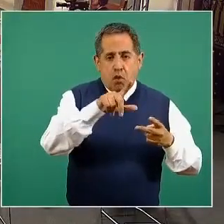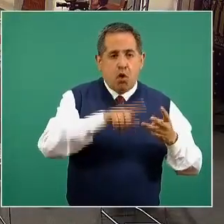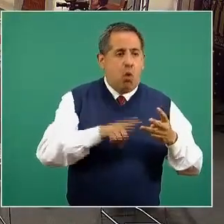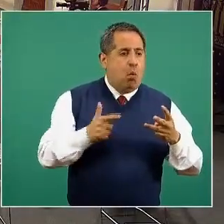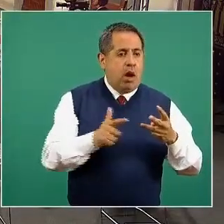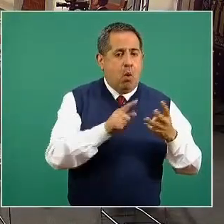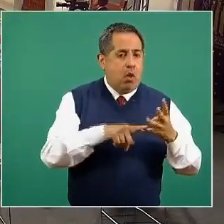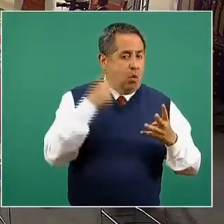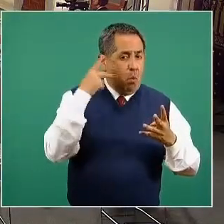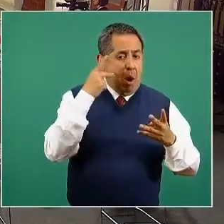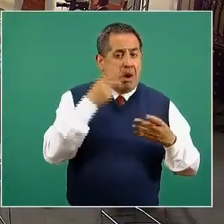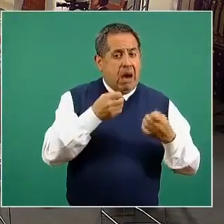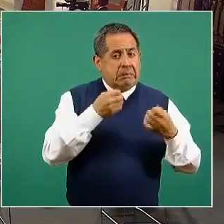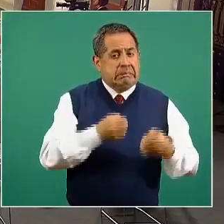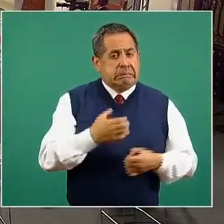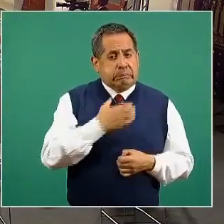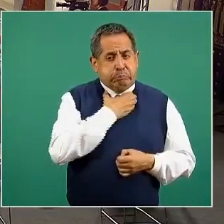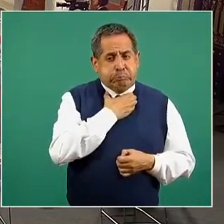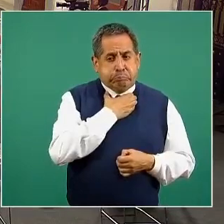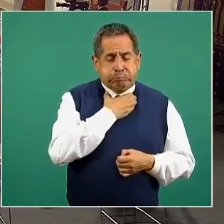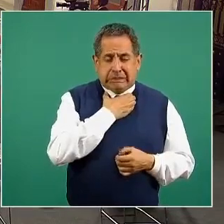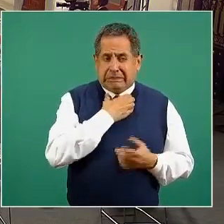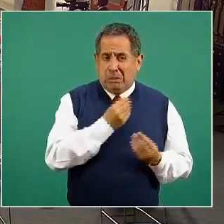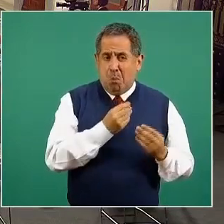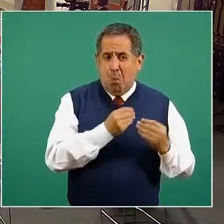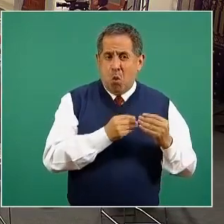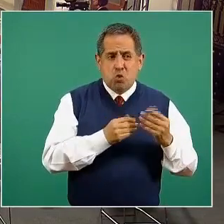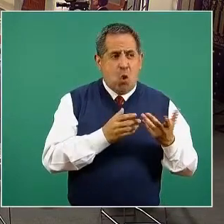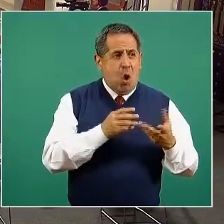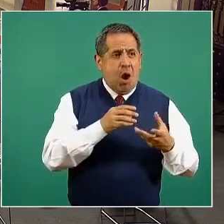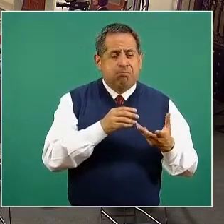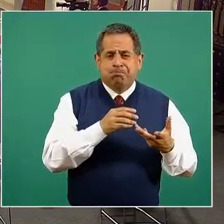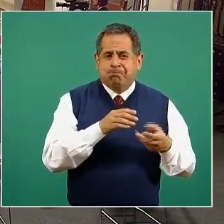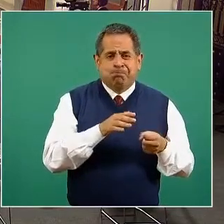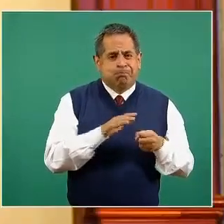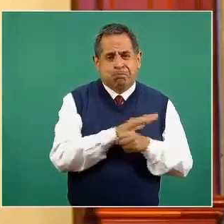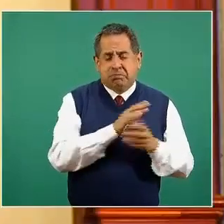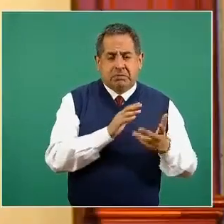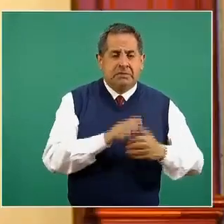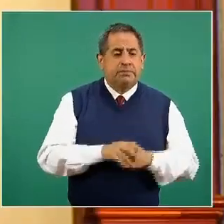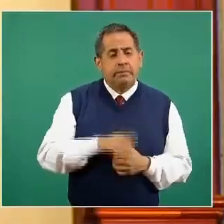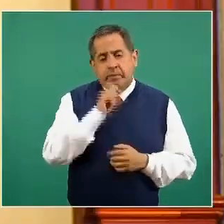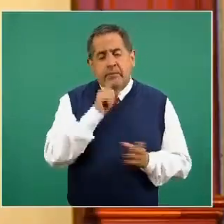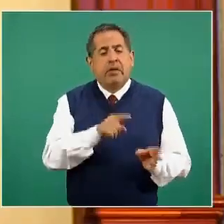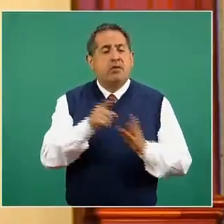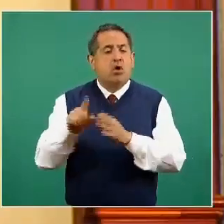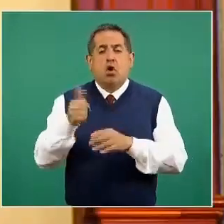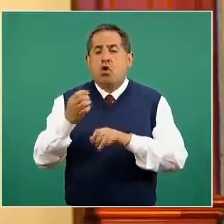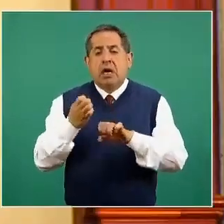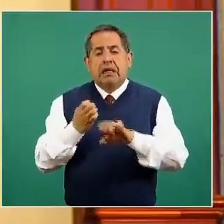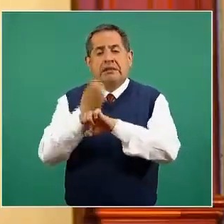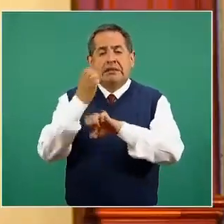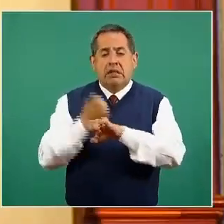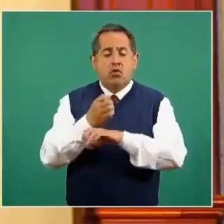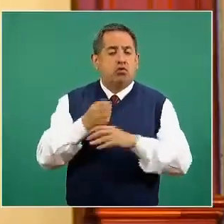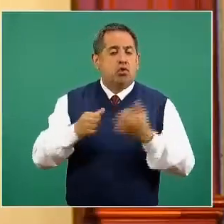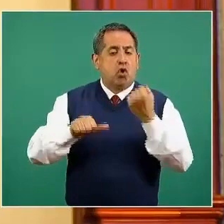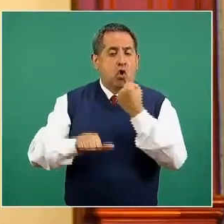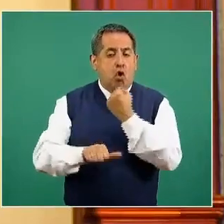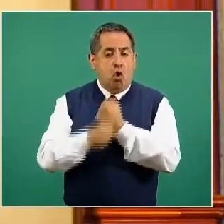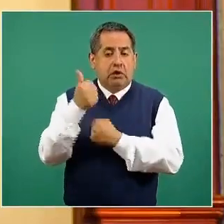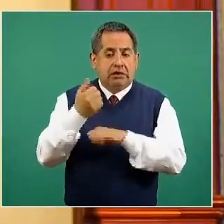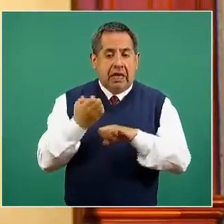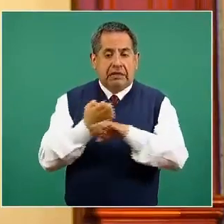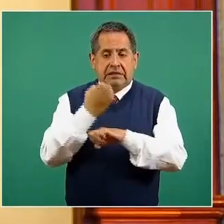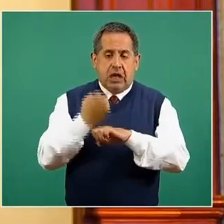Puebla. Otro número que vemos que también se incrementa en este corte sería el grupo de entidades, que son 11, que